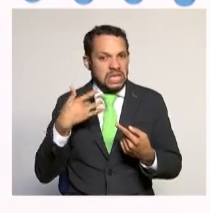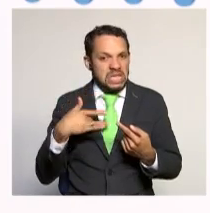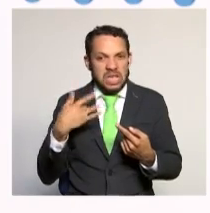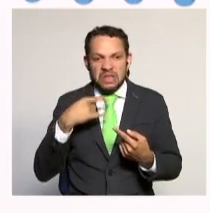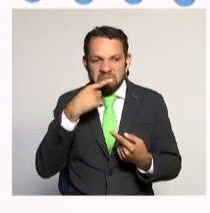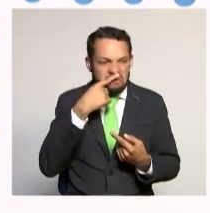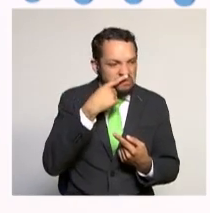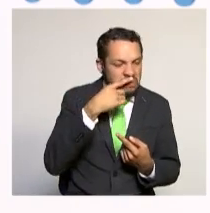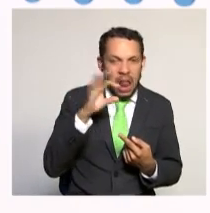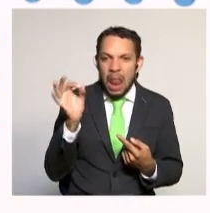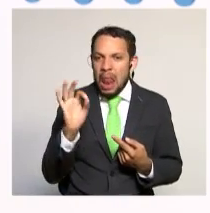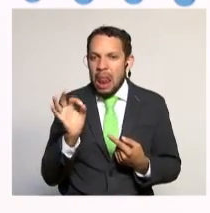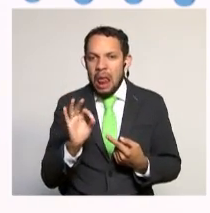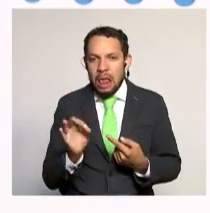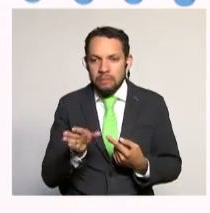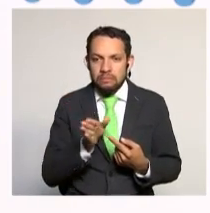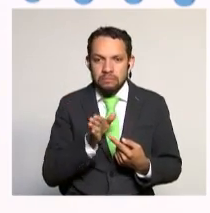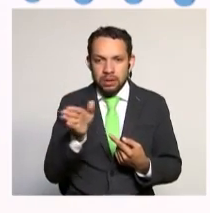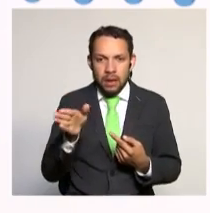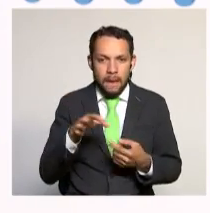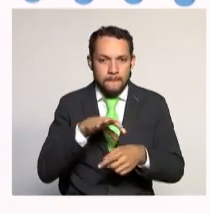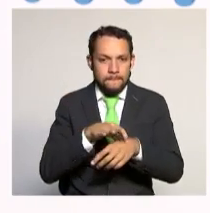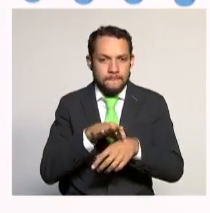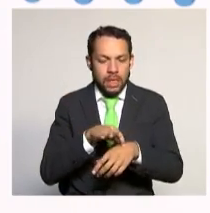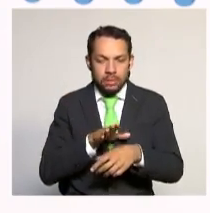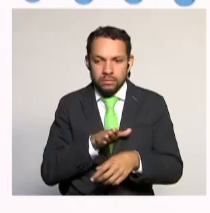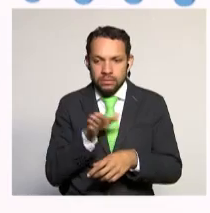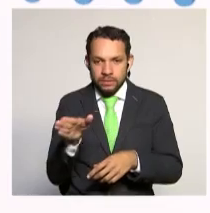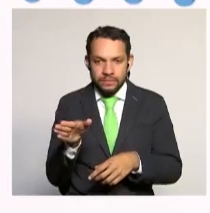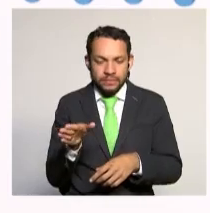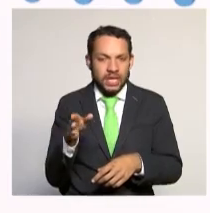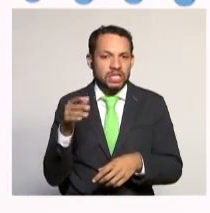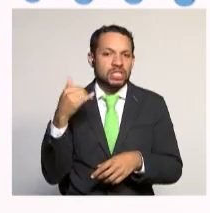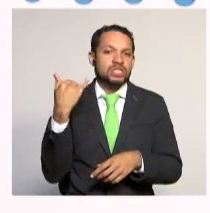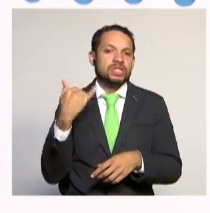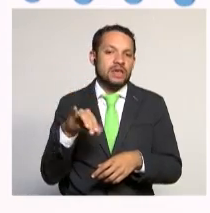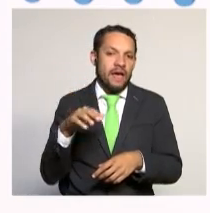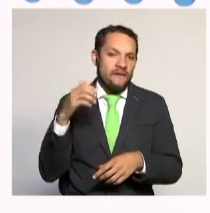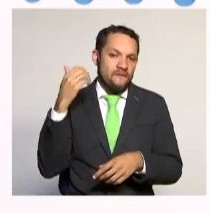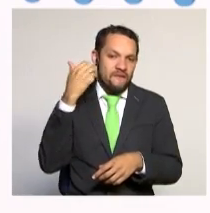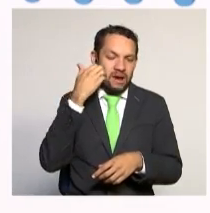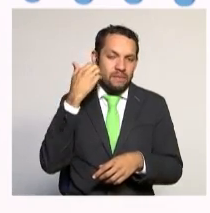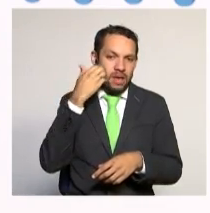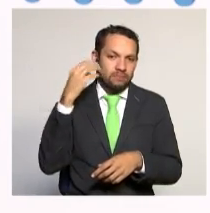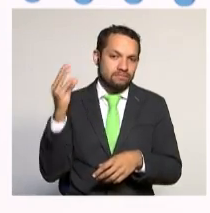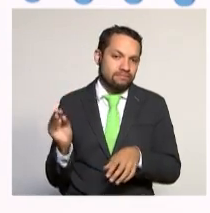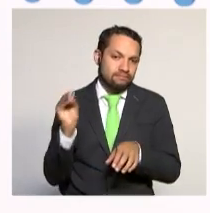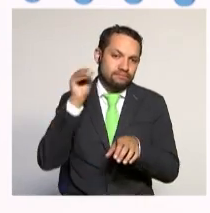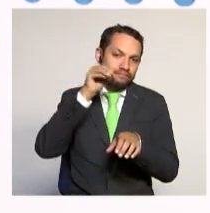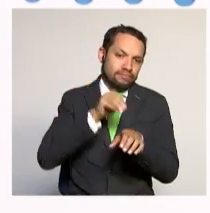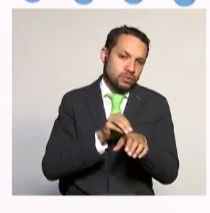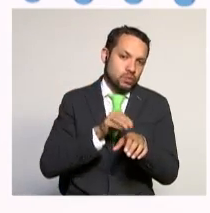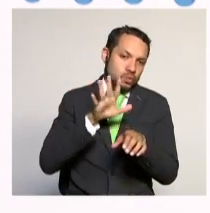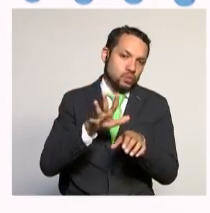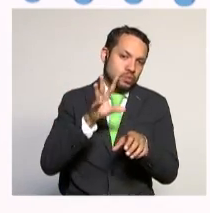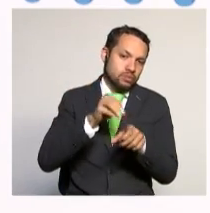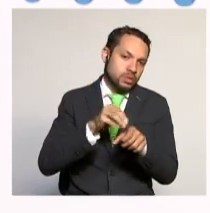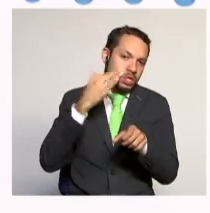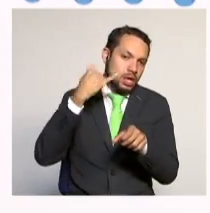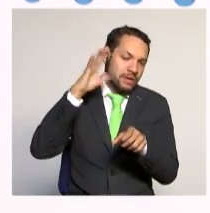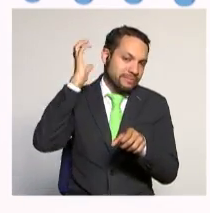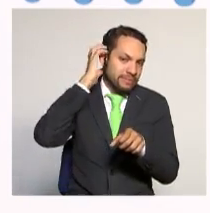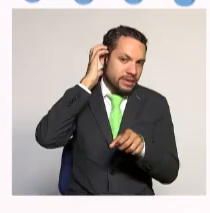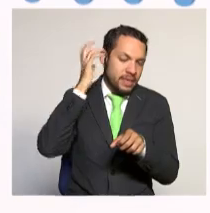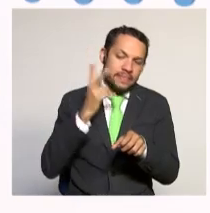Entonces van y consultan al médico y cuando ya llega es que la enfermedad se ha instaurado en esta persona. Entonces es